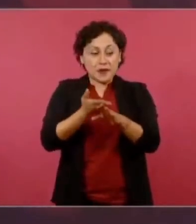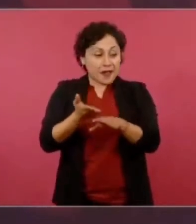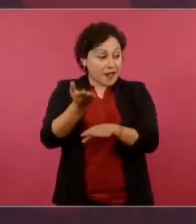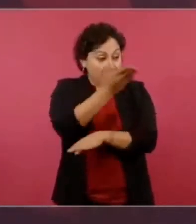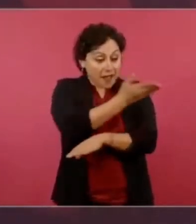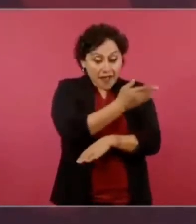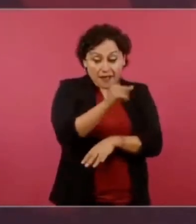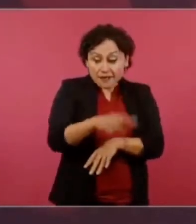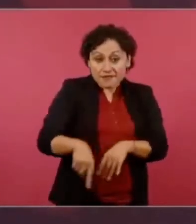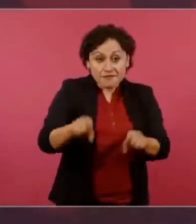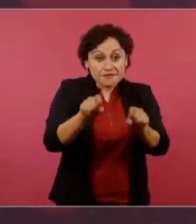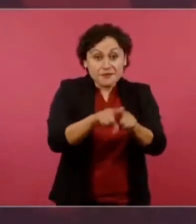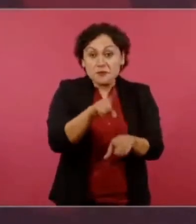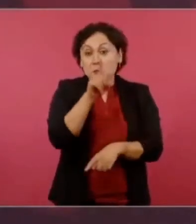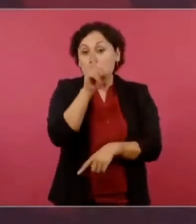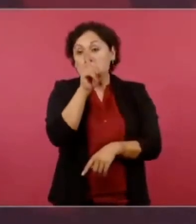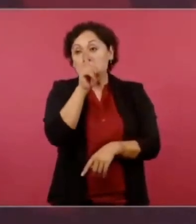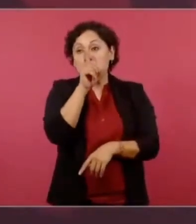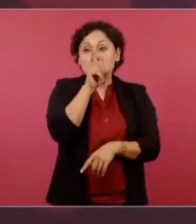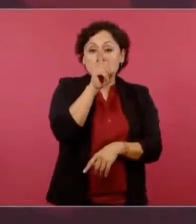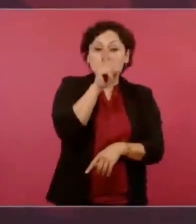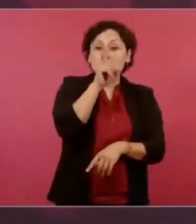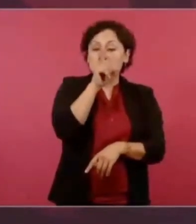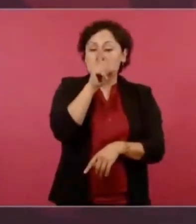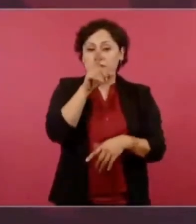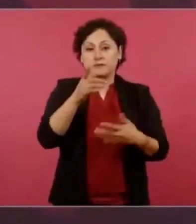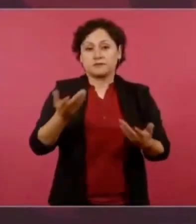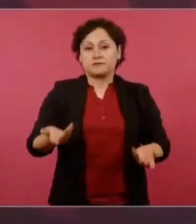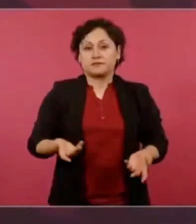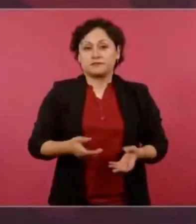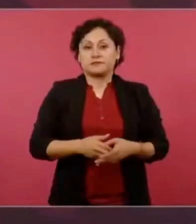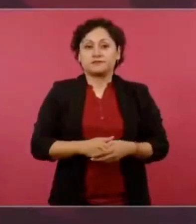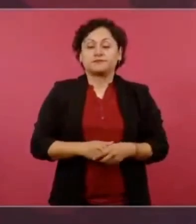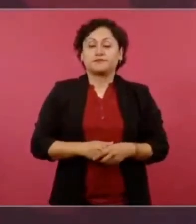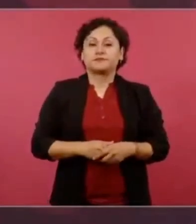cuando la violencia